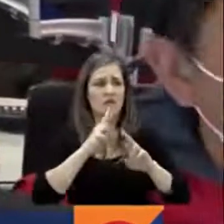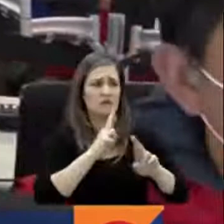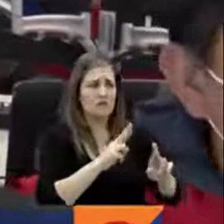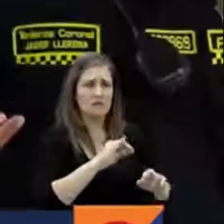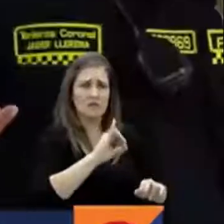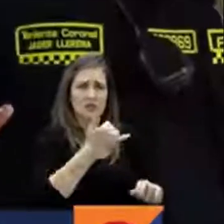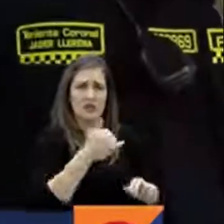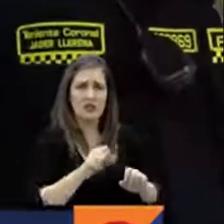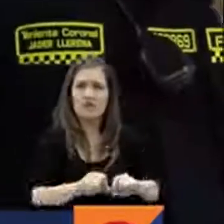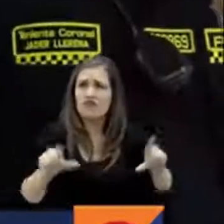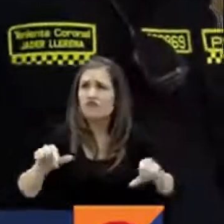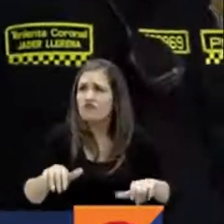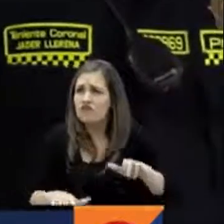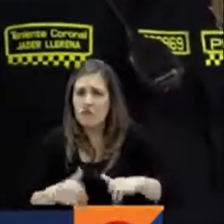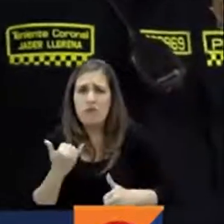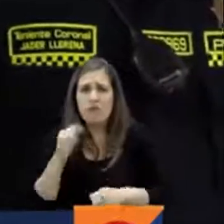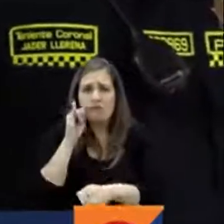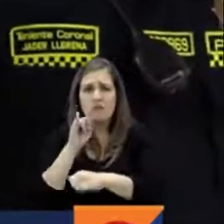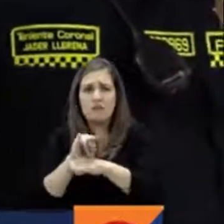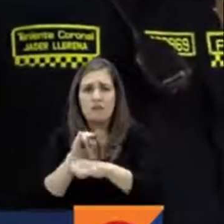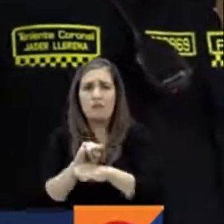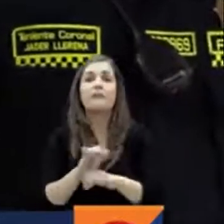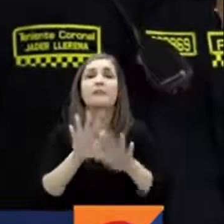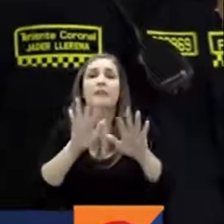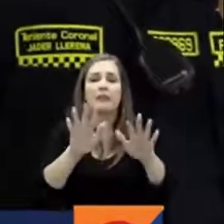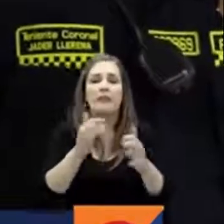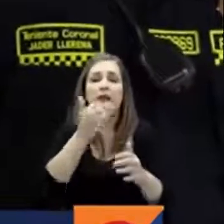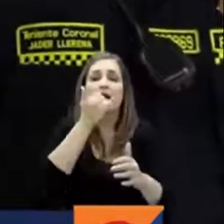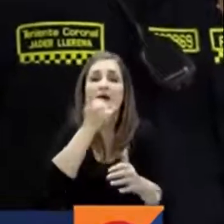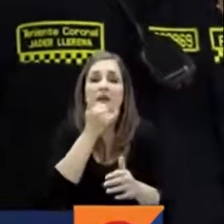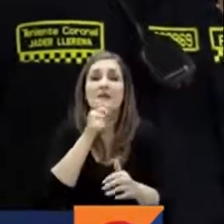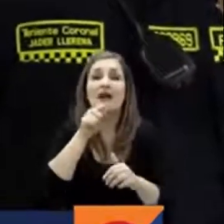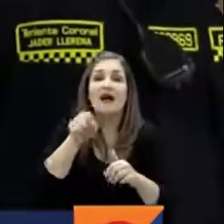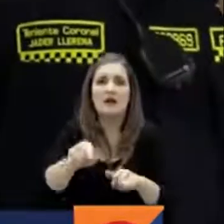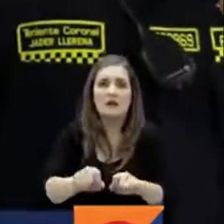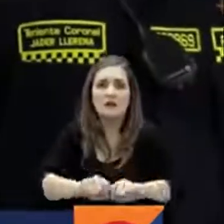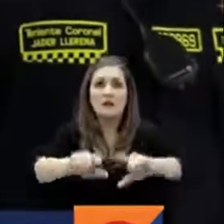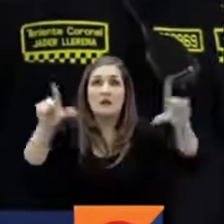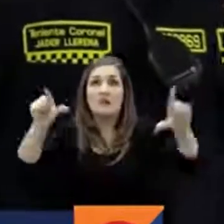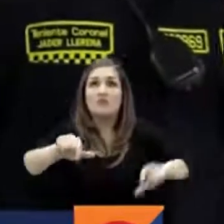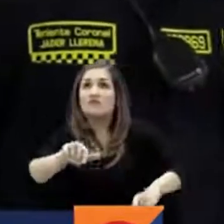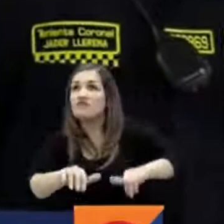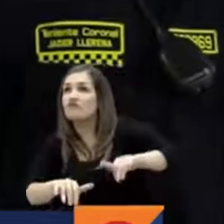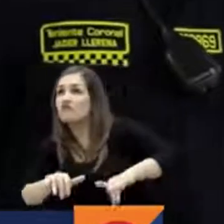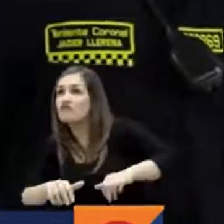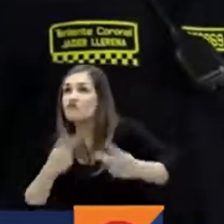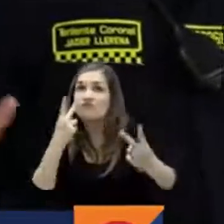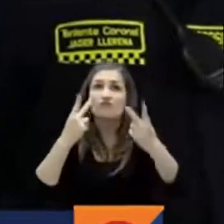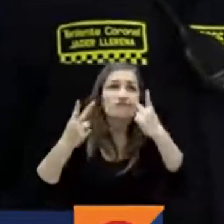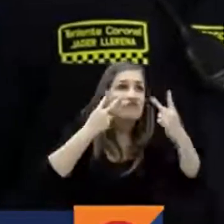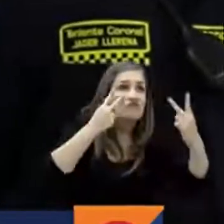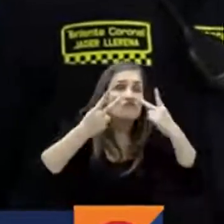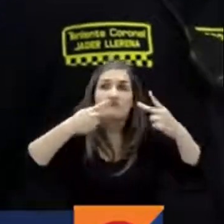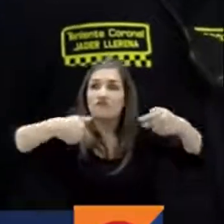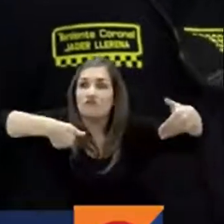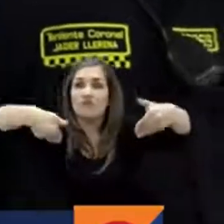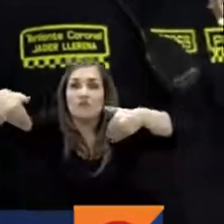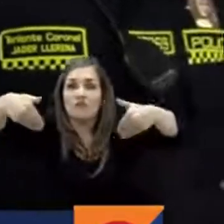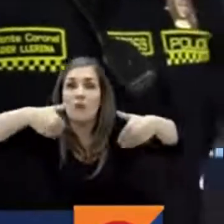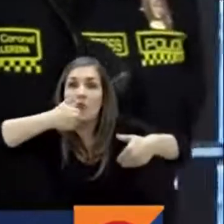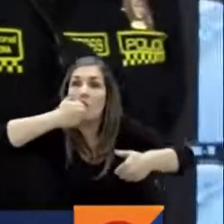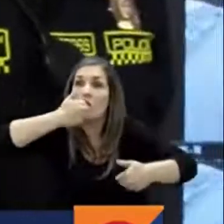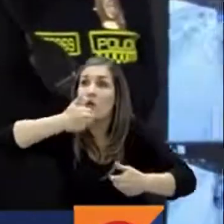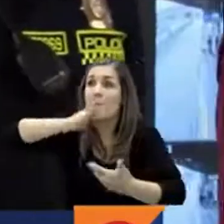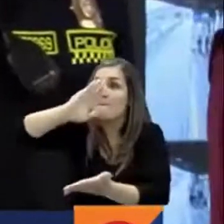hay monitoreo. Los estándares nos dicen que esto debe operar bajo demanda. Y operar bajo demanda es que cuando sucede un